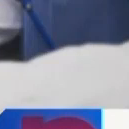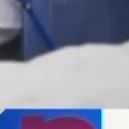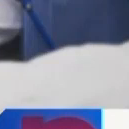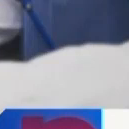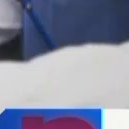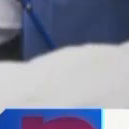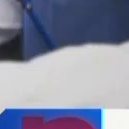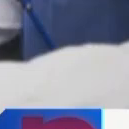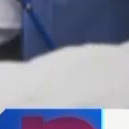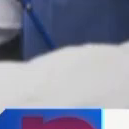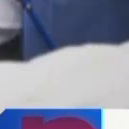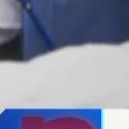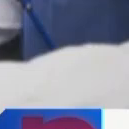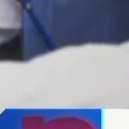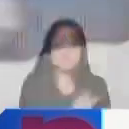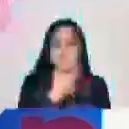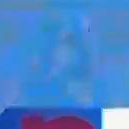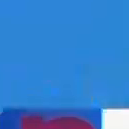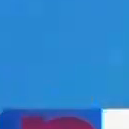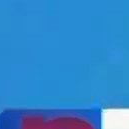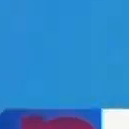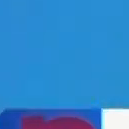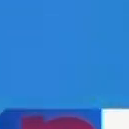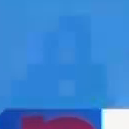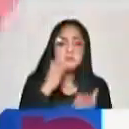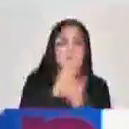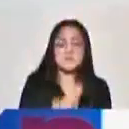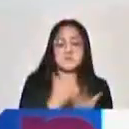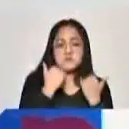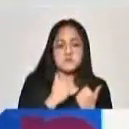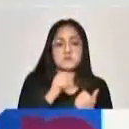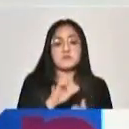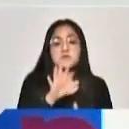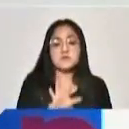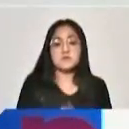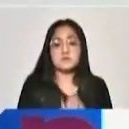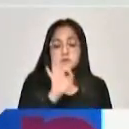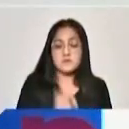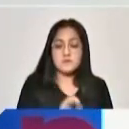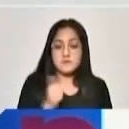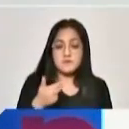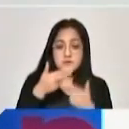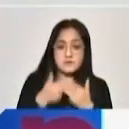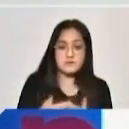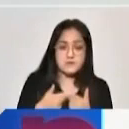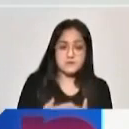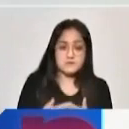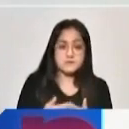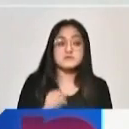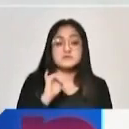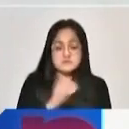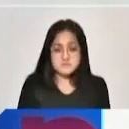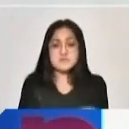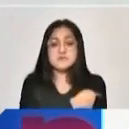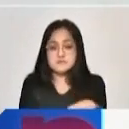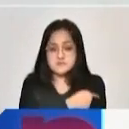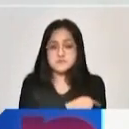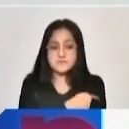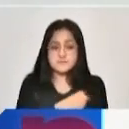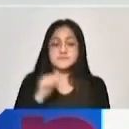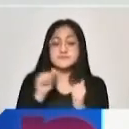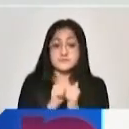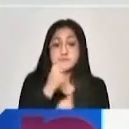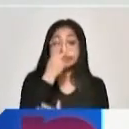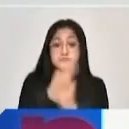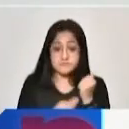a 90 años de edad 5 % restantes si estaban vacunados con